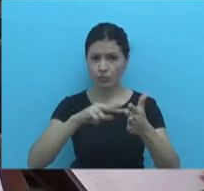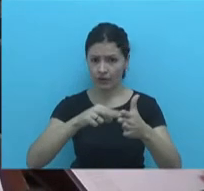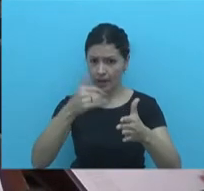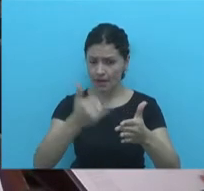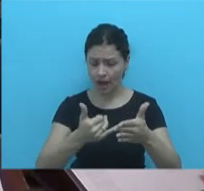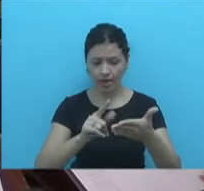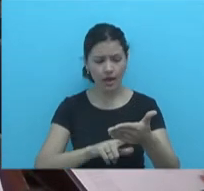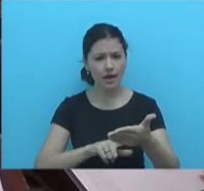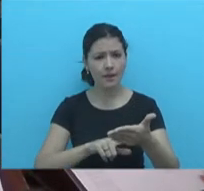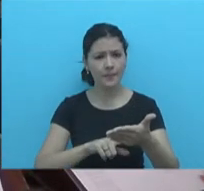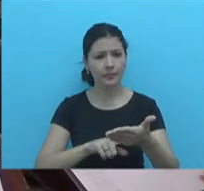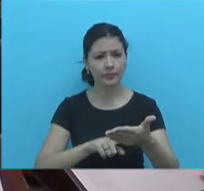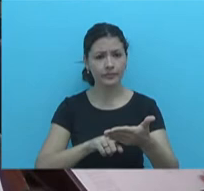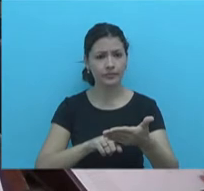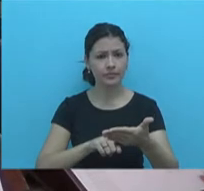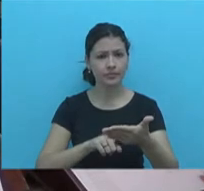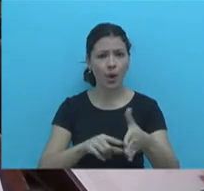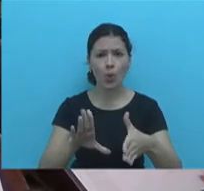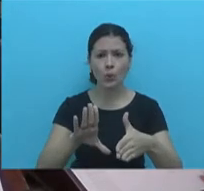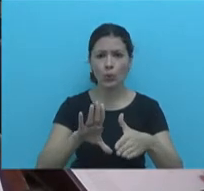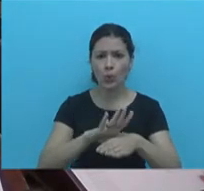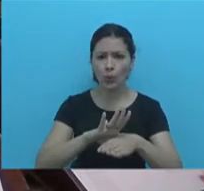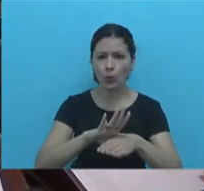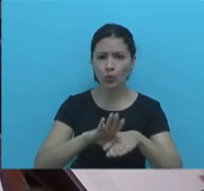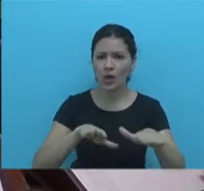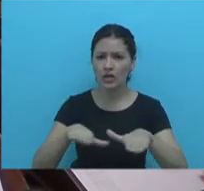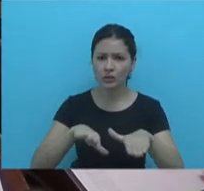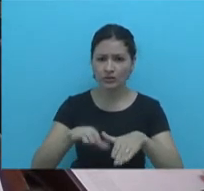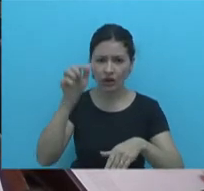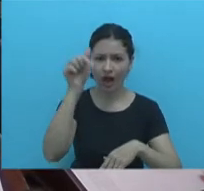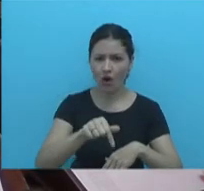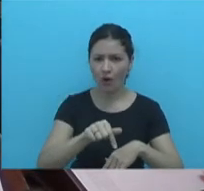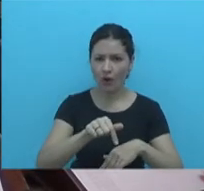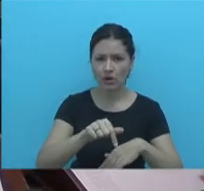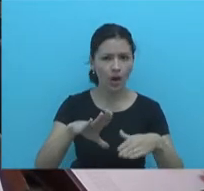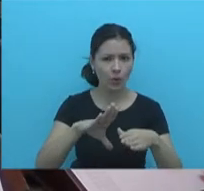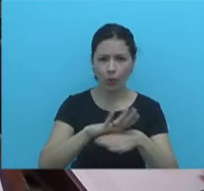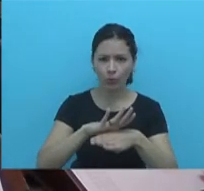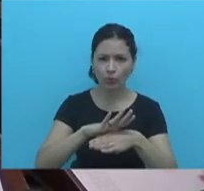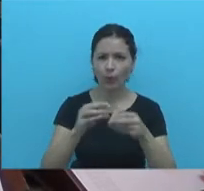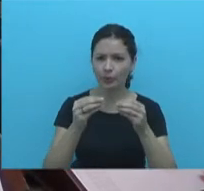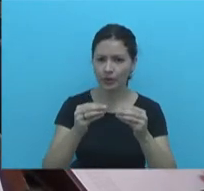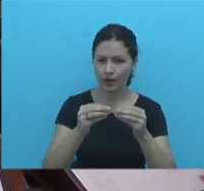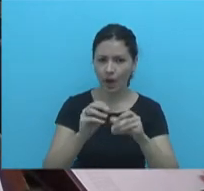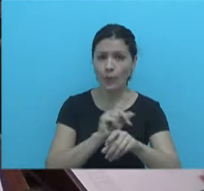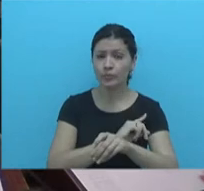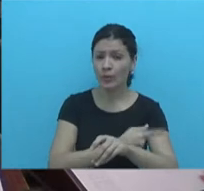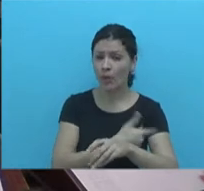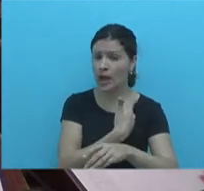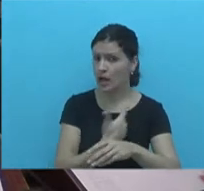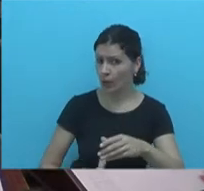se da en un problema en un momento muy oportuno, porque tanto el Ejecutivo